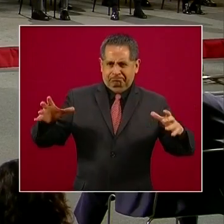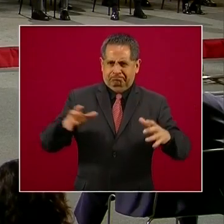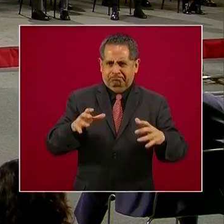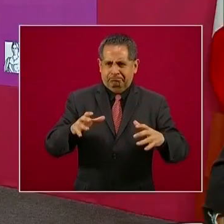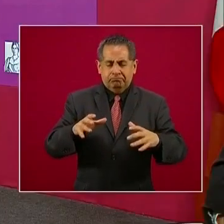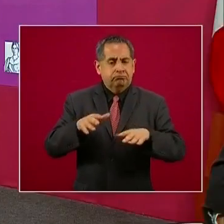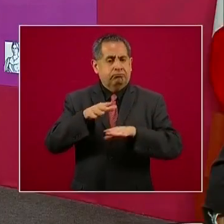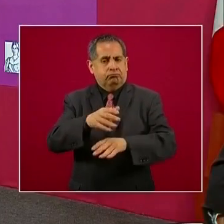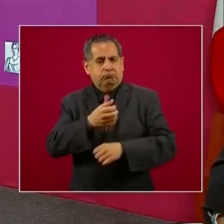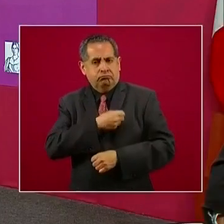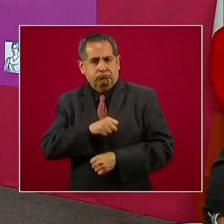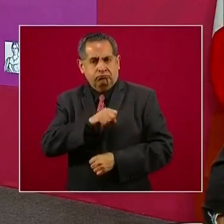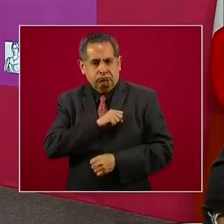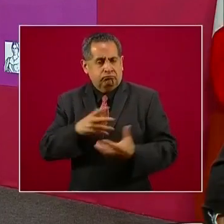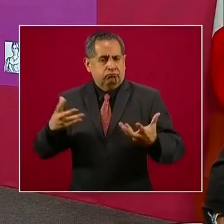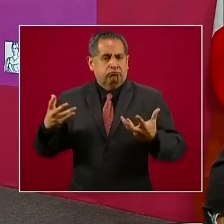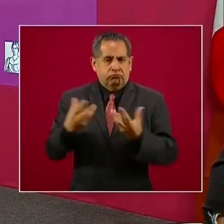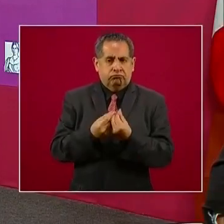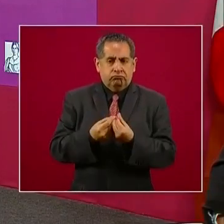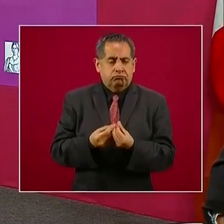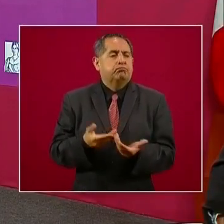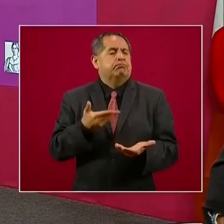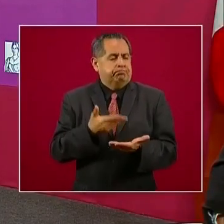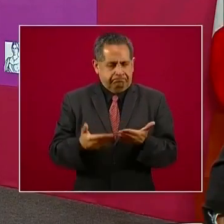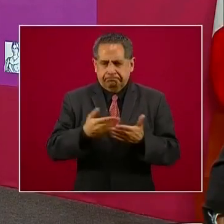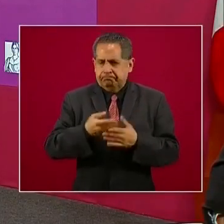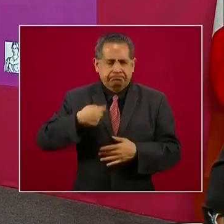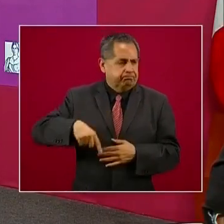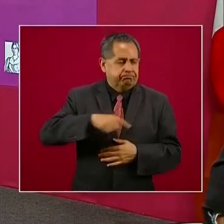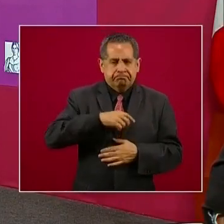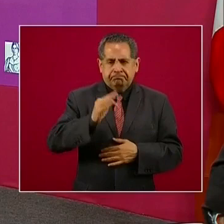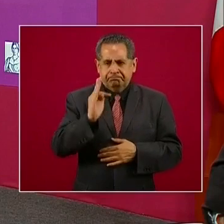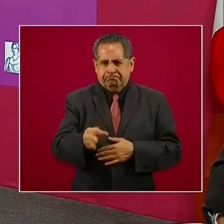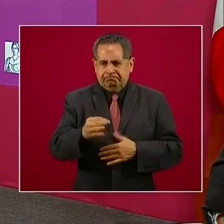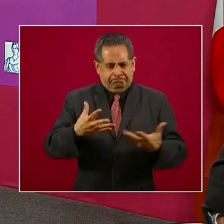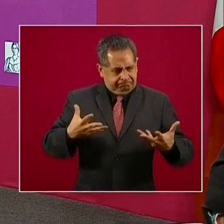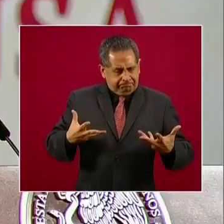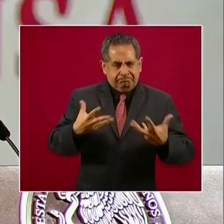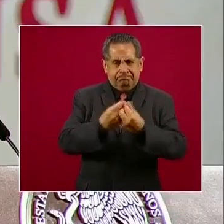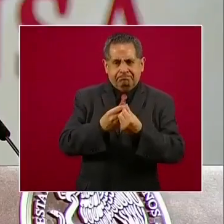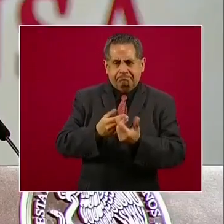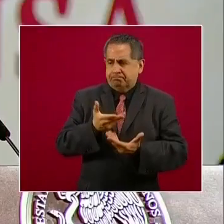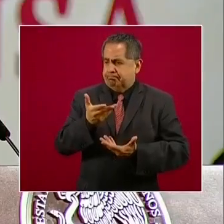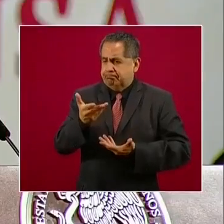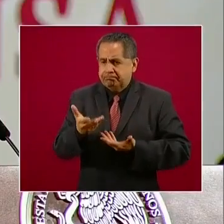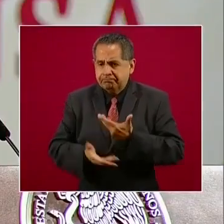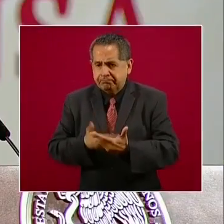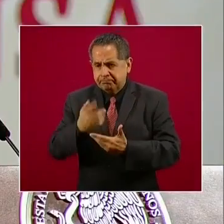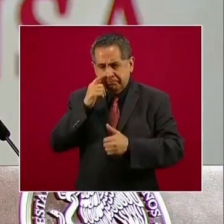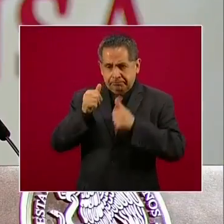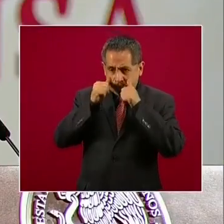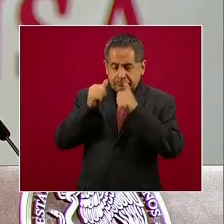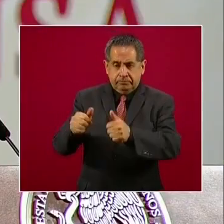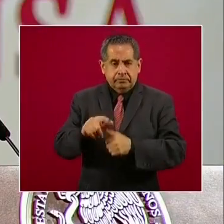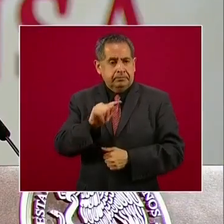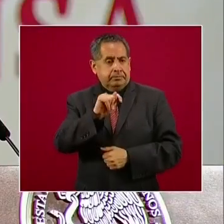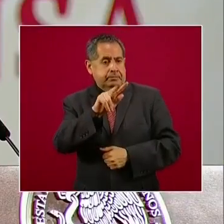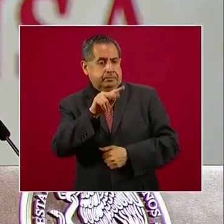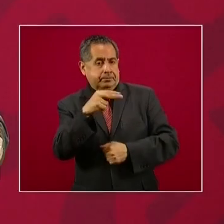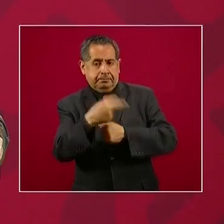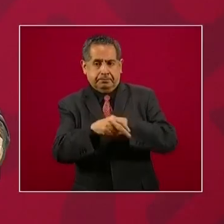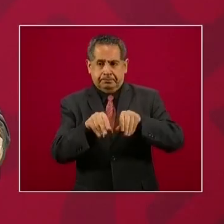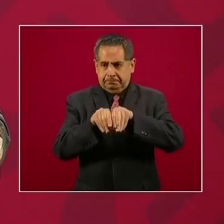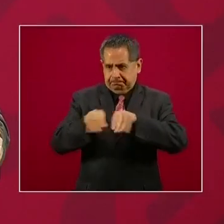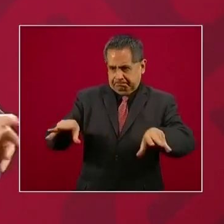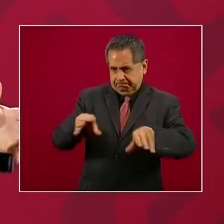salud y es por eso que hoy estamos aquí para poner al servicio de los mexicanos la televisión